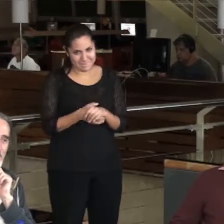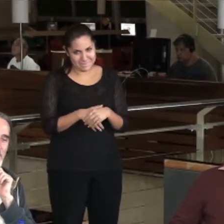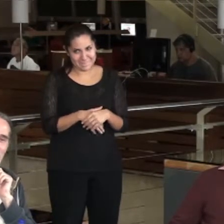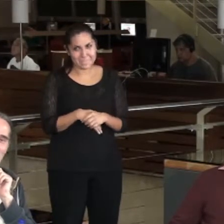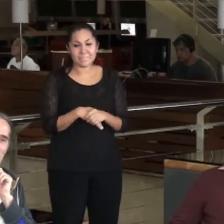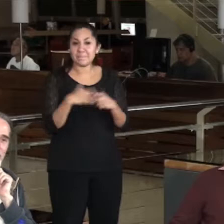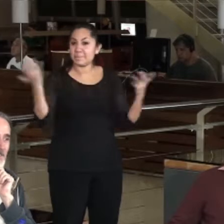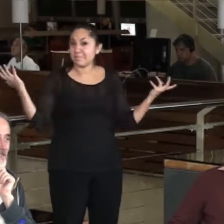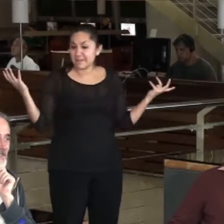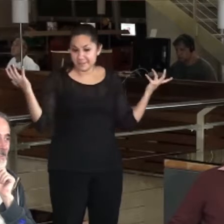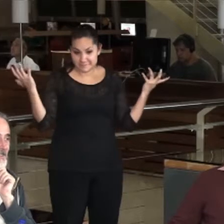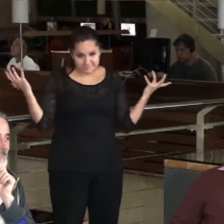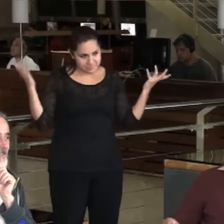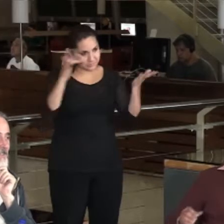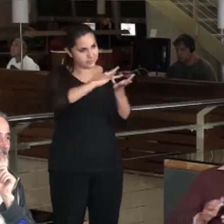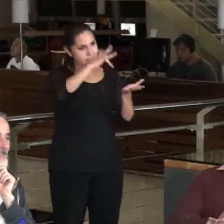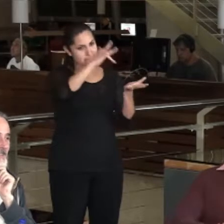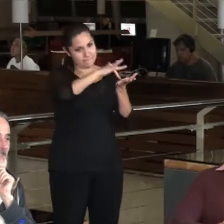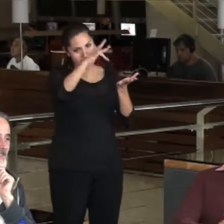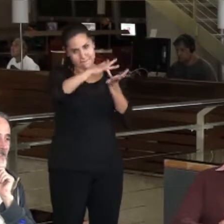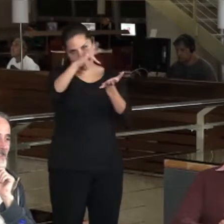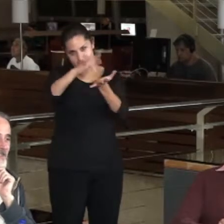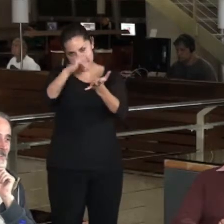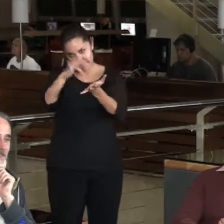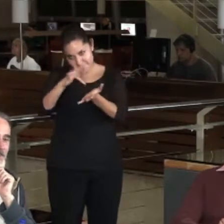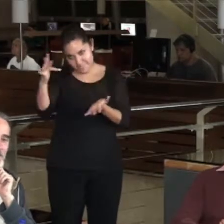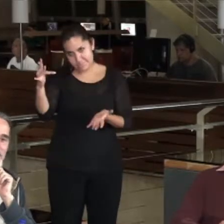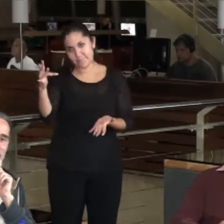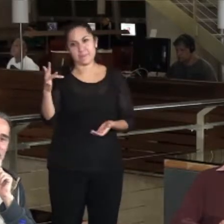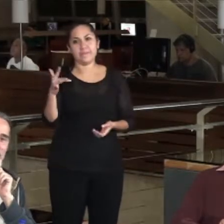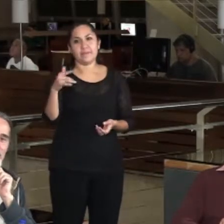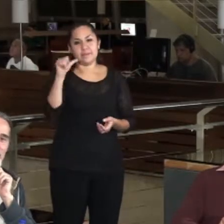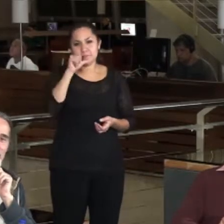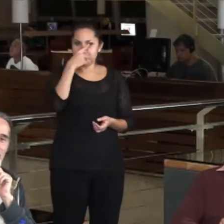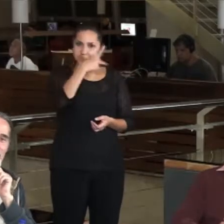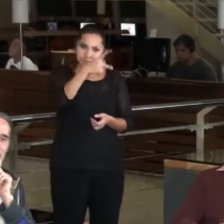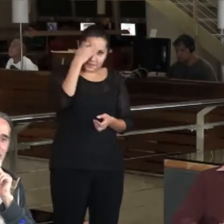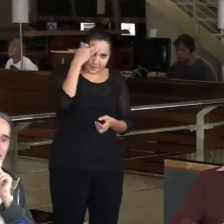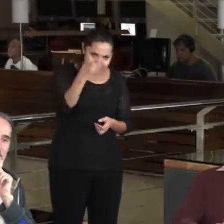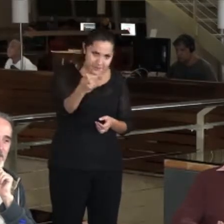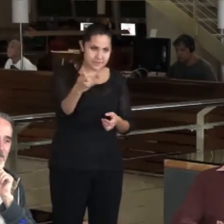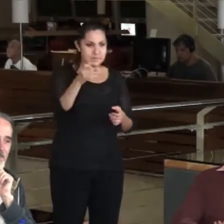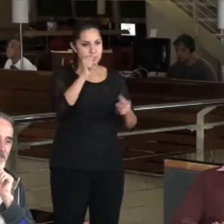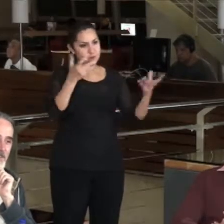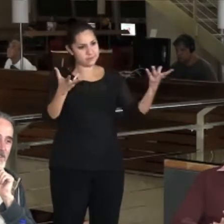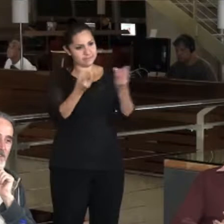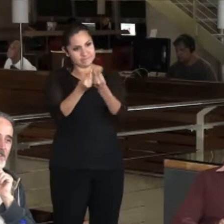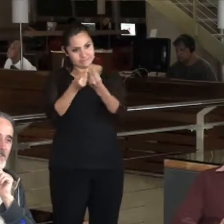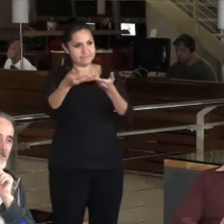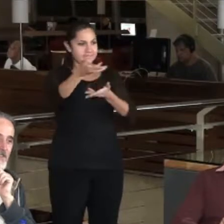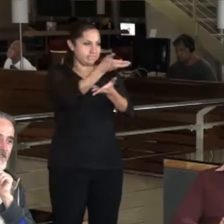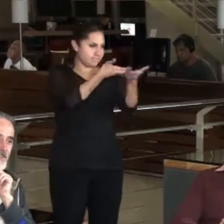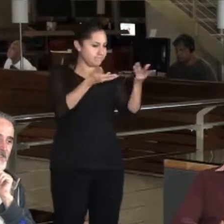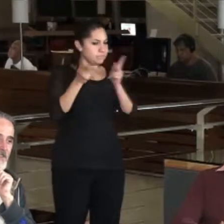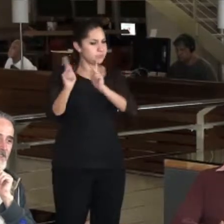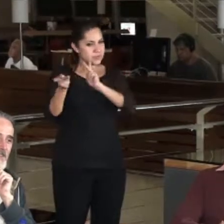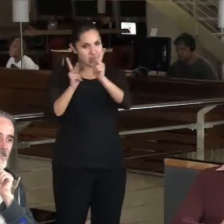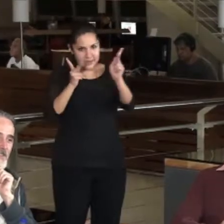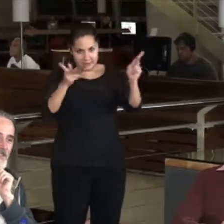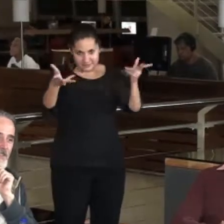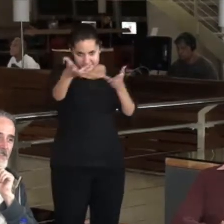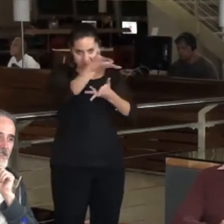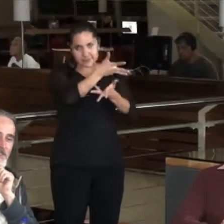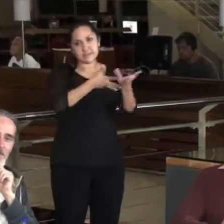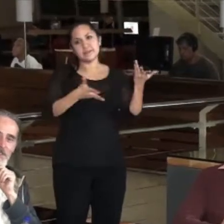bueno pues muchísimas muchísimas gracias por este tiempo que hemos compartido por esta charla vamos a ir cerrando